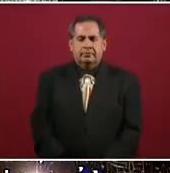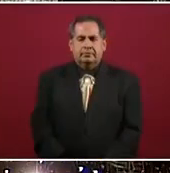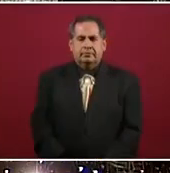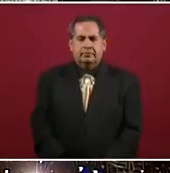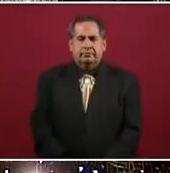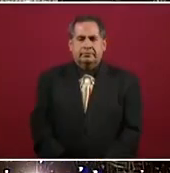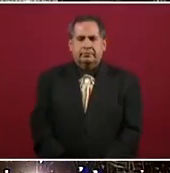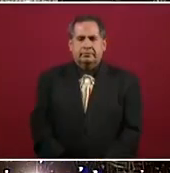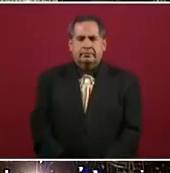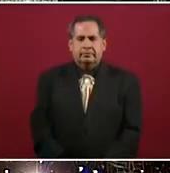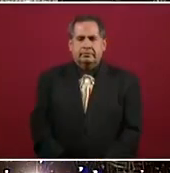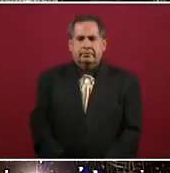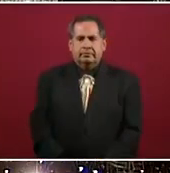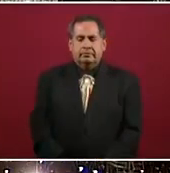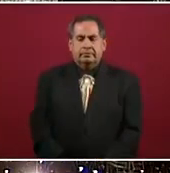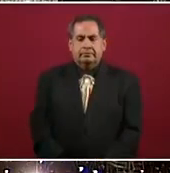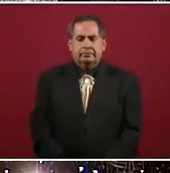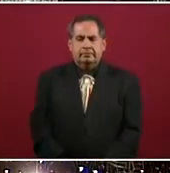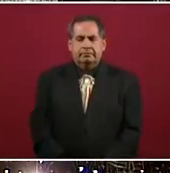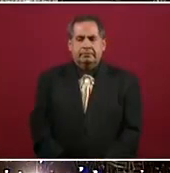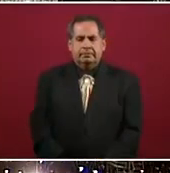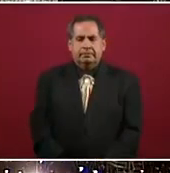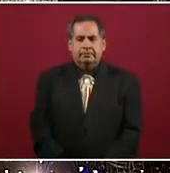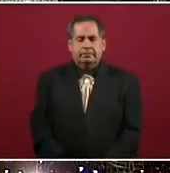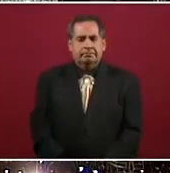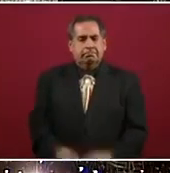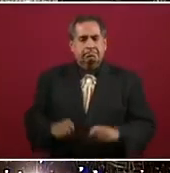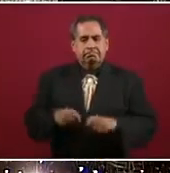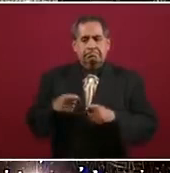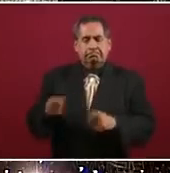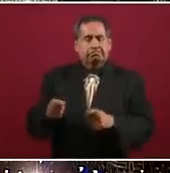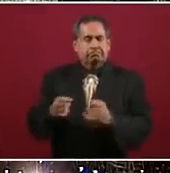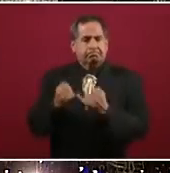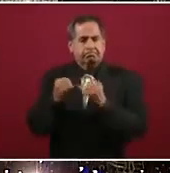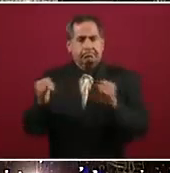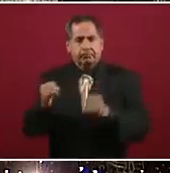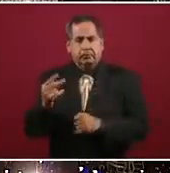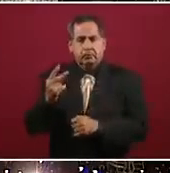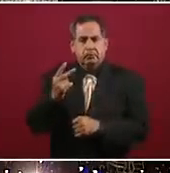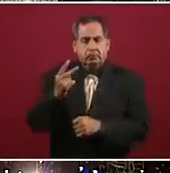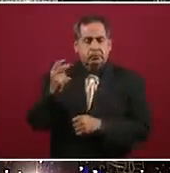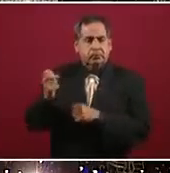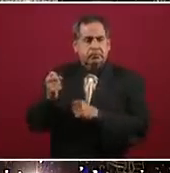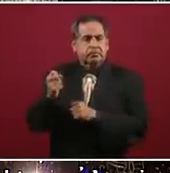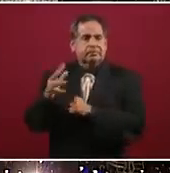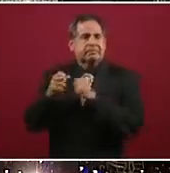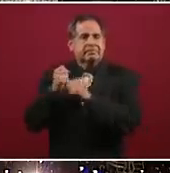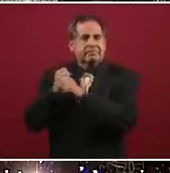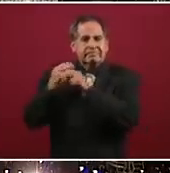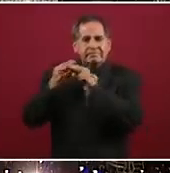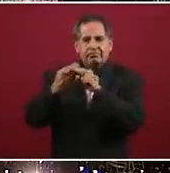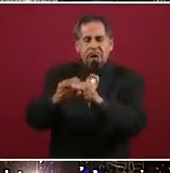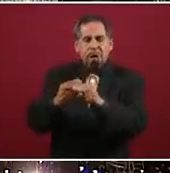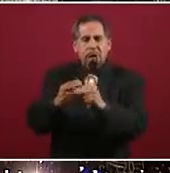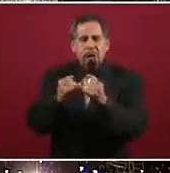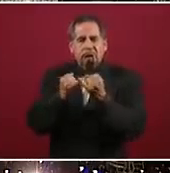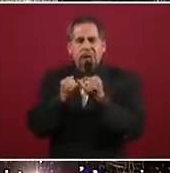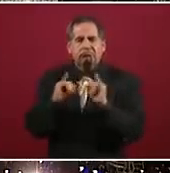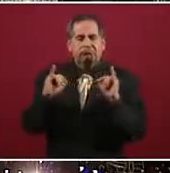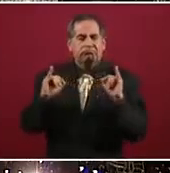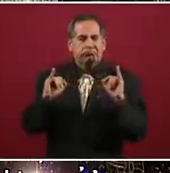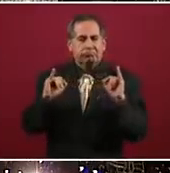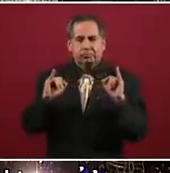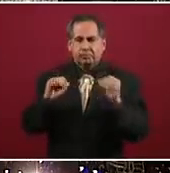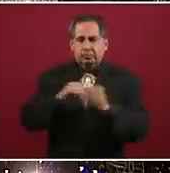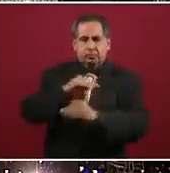Damos paso a la transmisión en cadena nacional de la ceremonia del 209 aniversario del inicio de la gesta de independencia, el grito